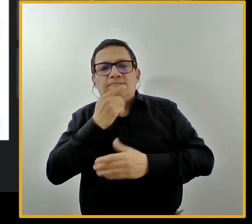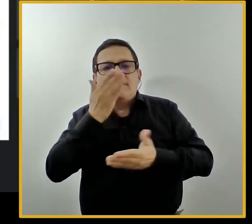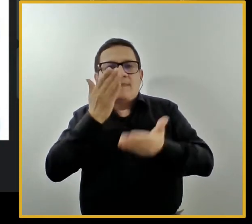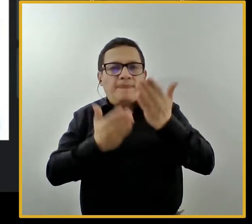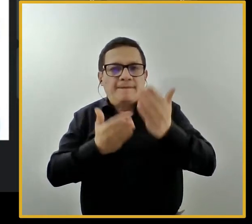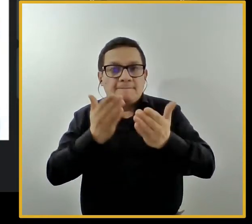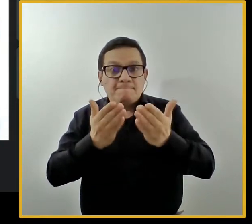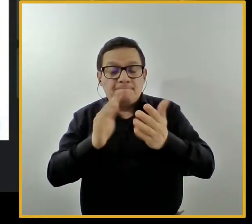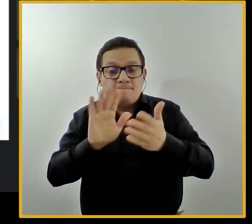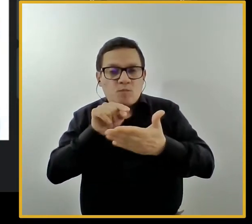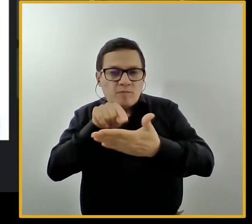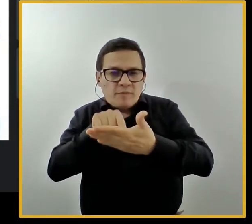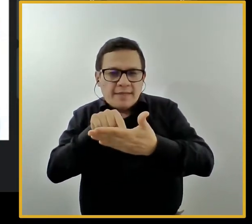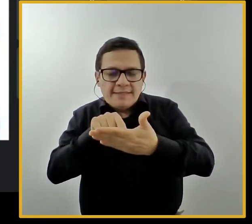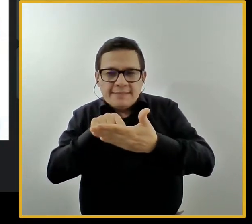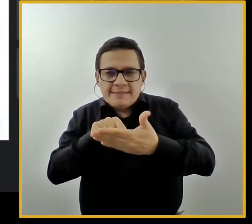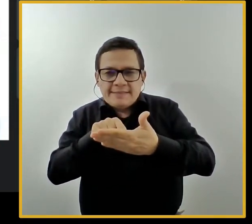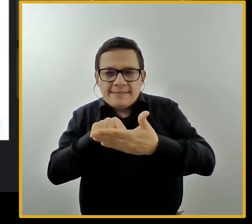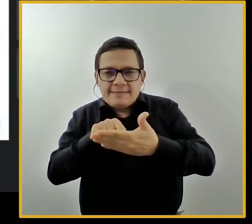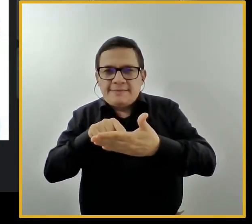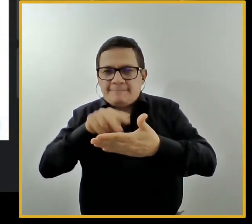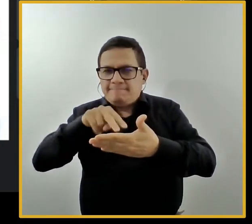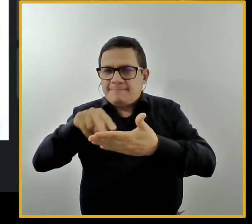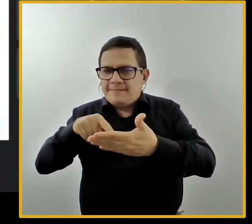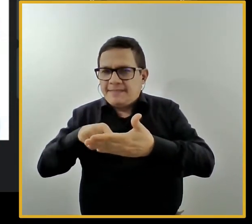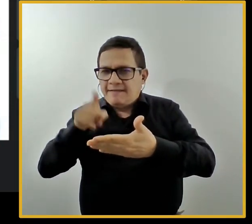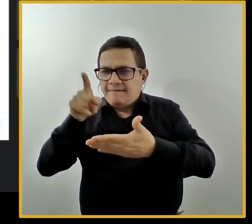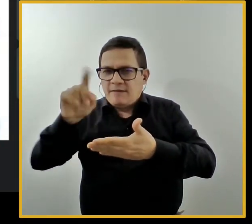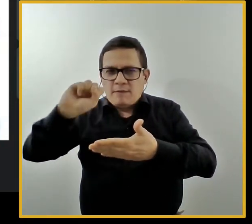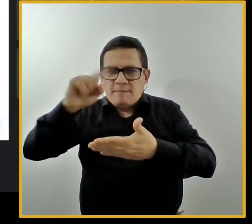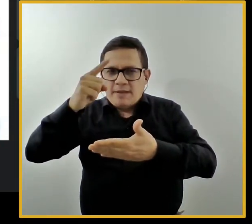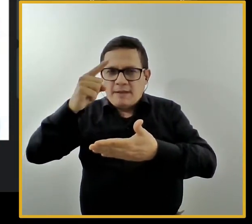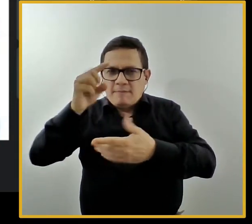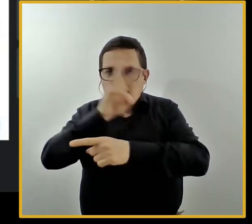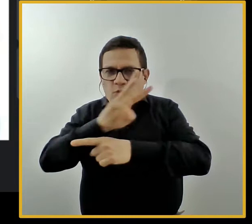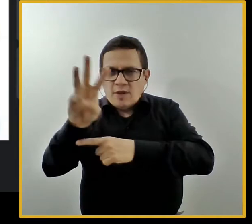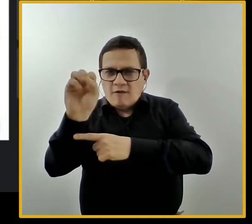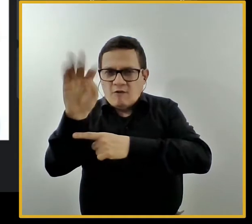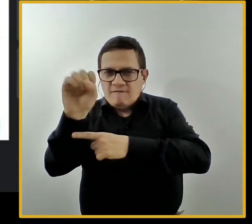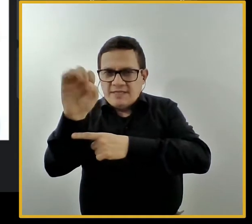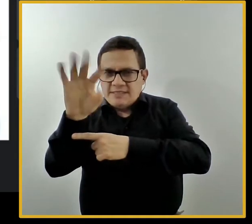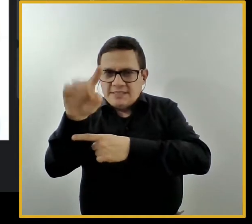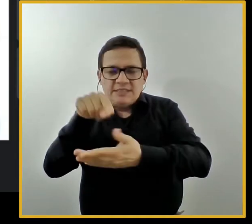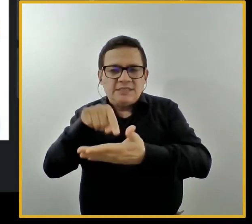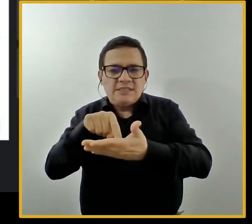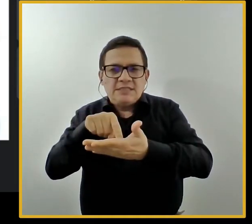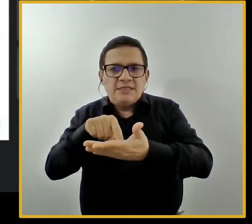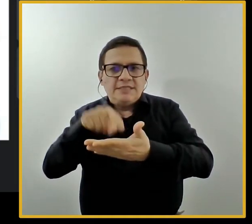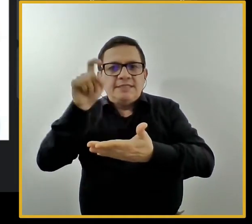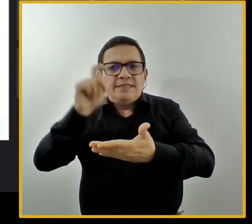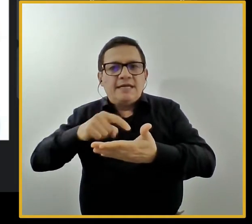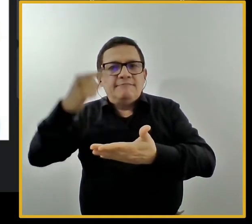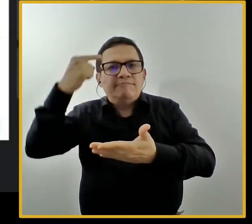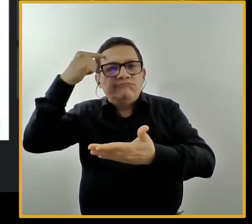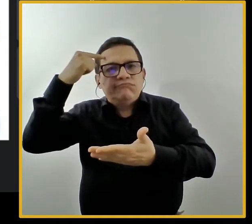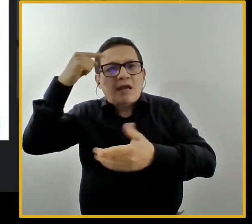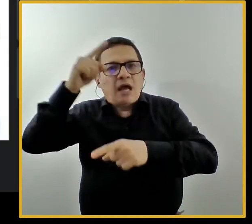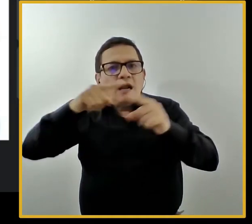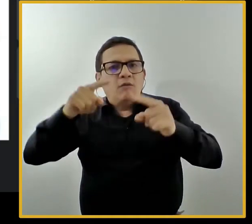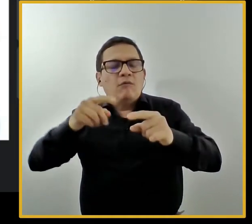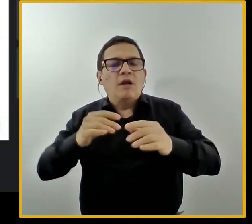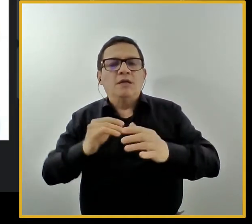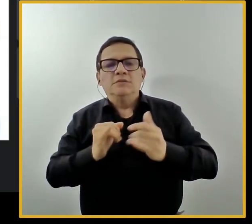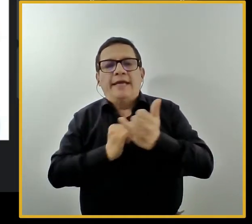dentro del repaso que se hizo en la primera web conferencia, pues tener en cuenta pues algunas